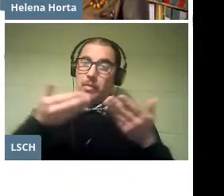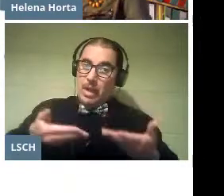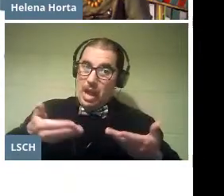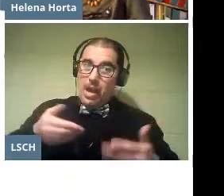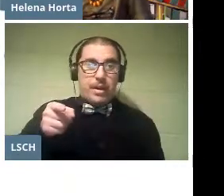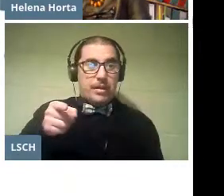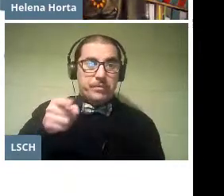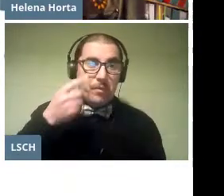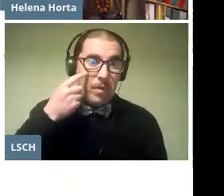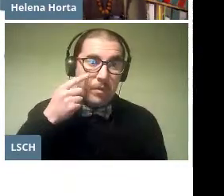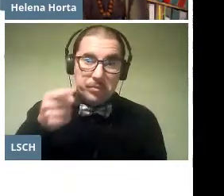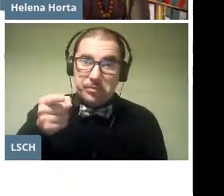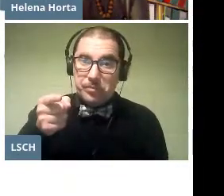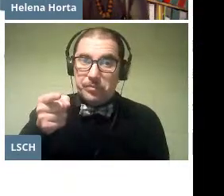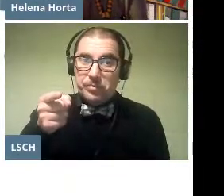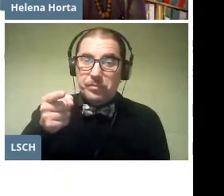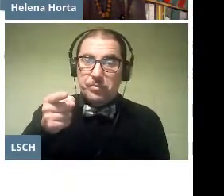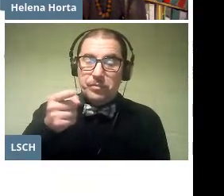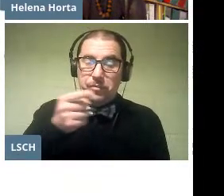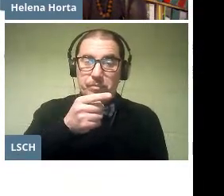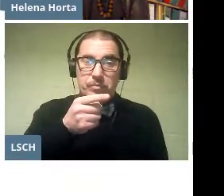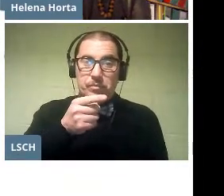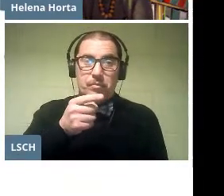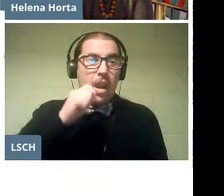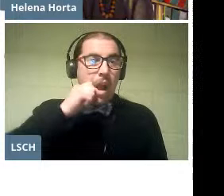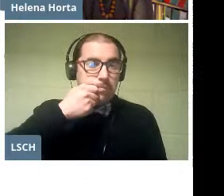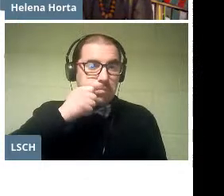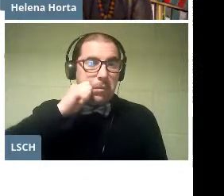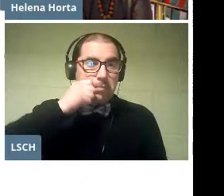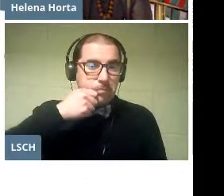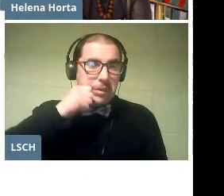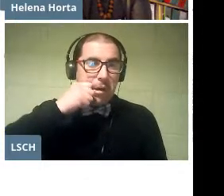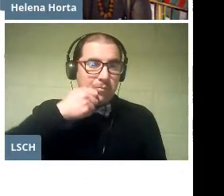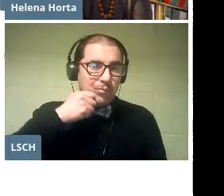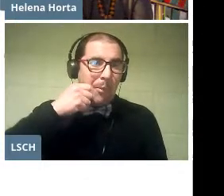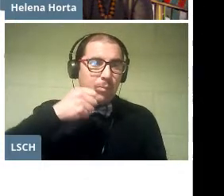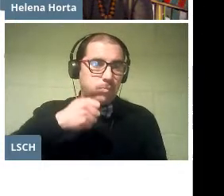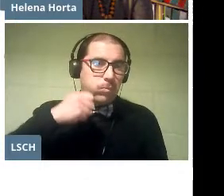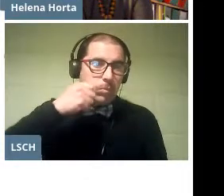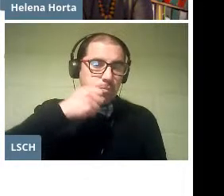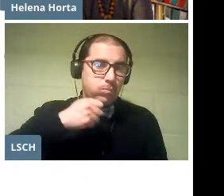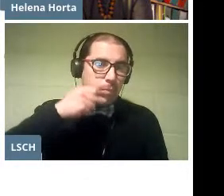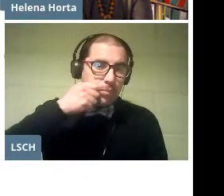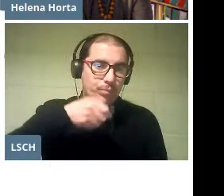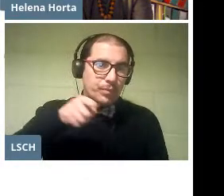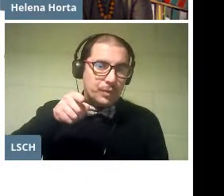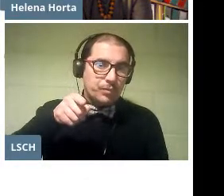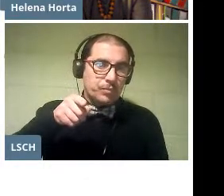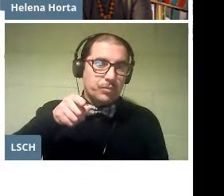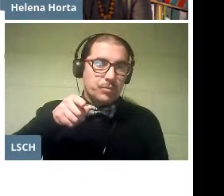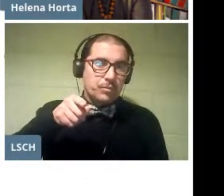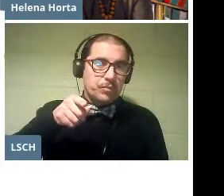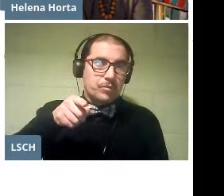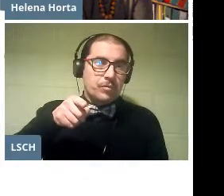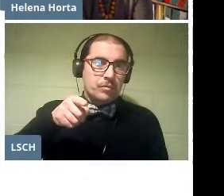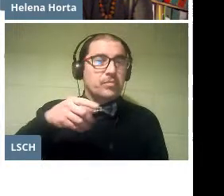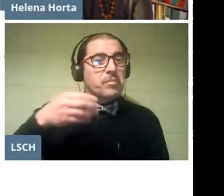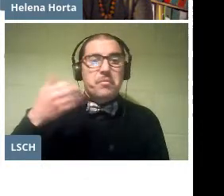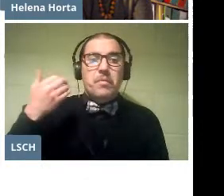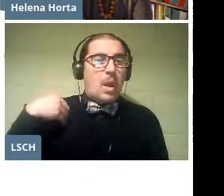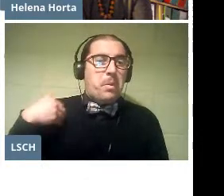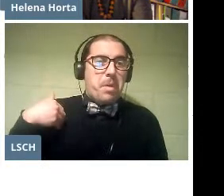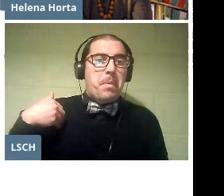Y como bien sabemos, el mascar coca, el acullicar coca es una práctica